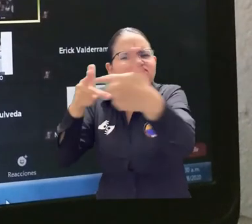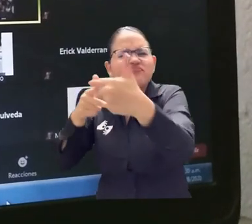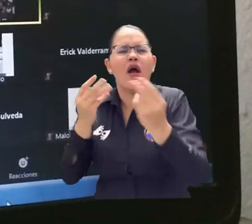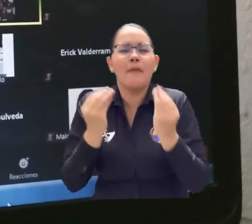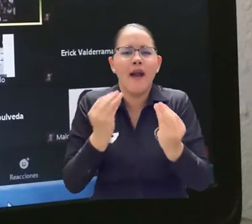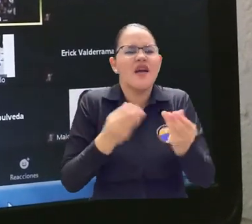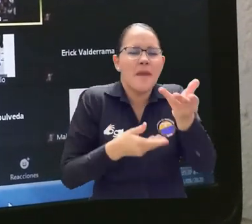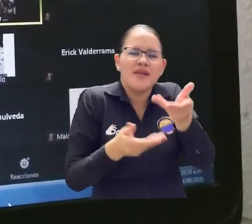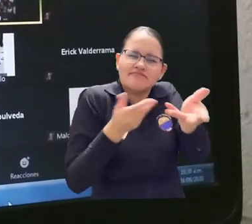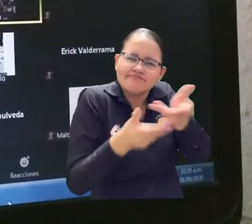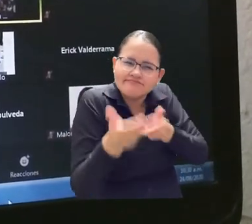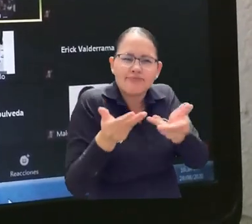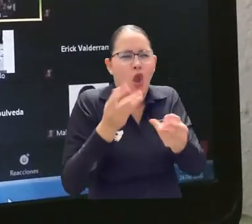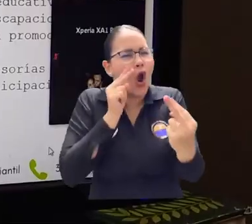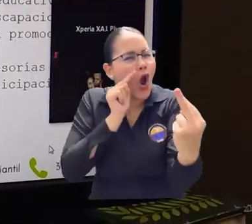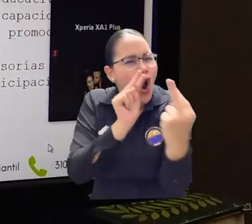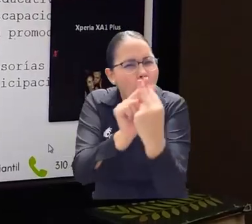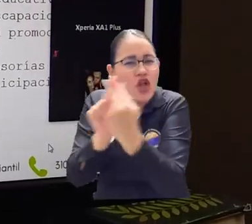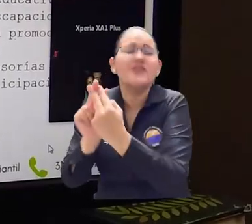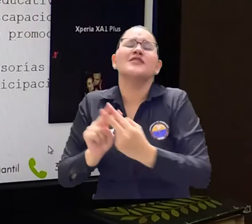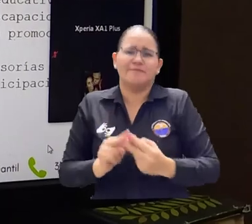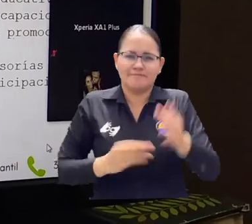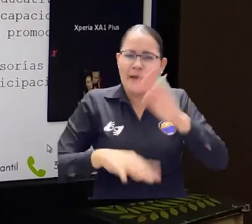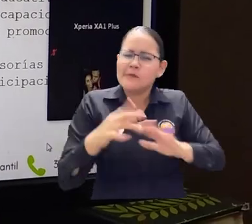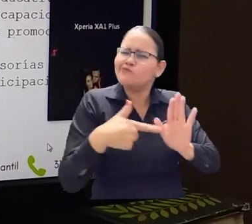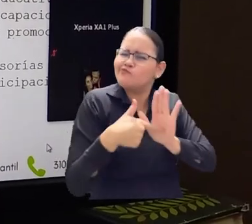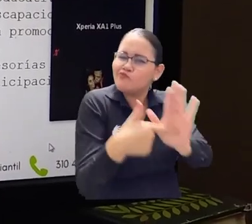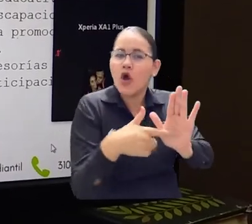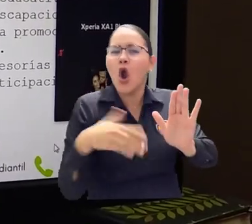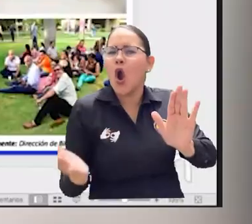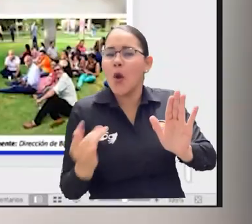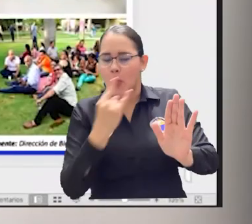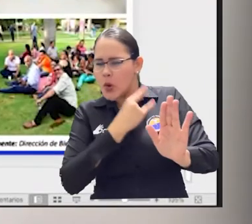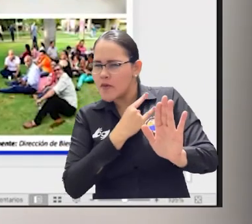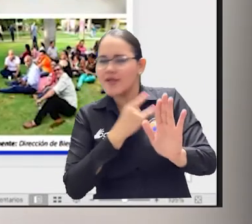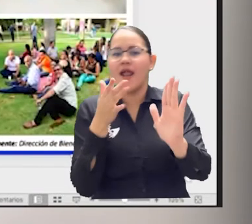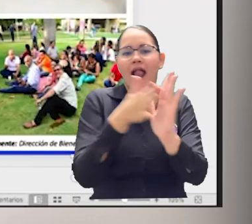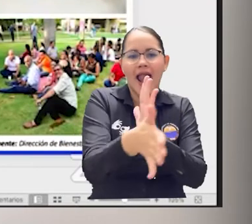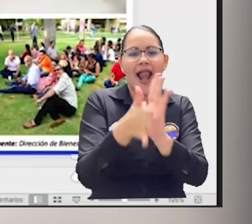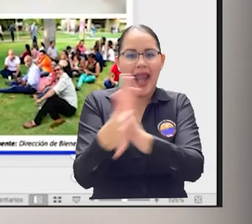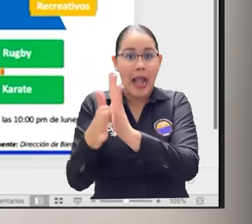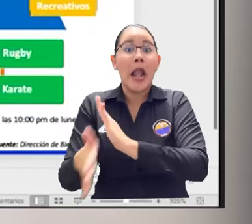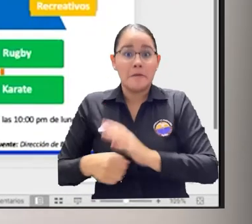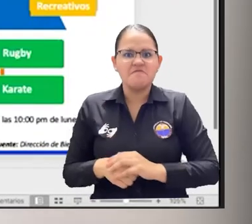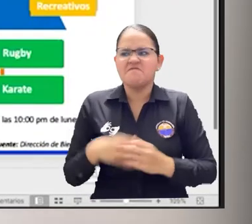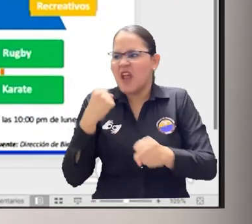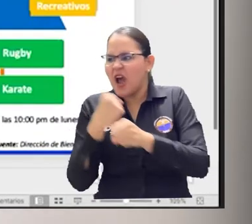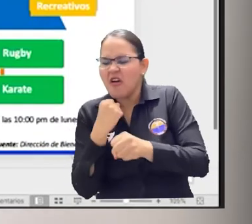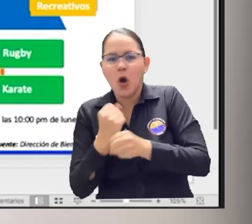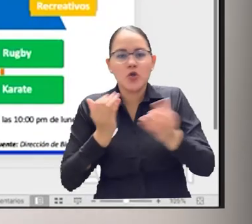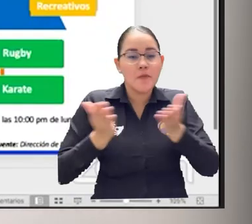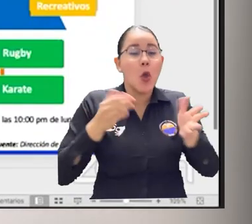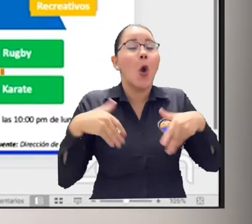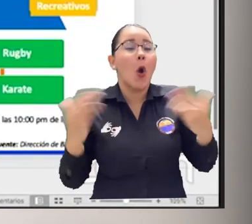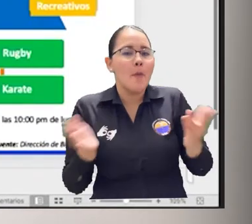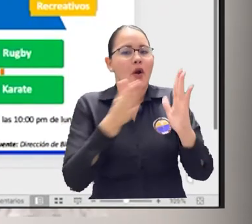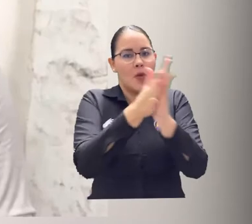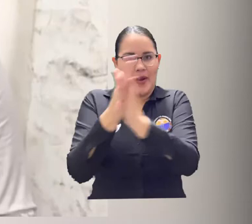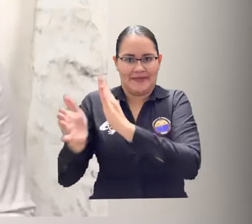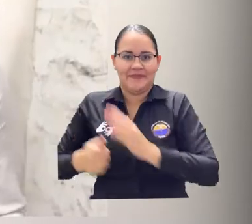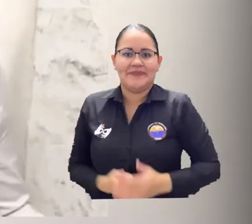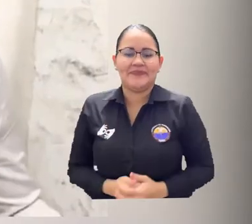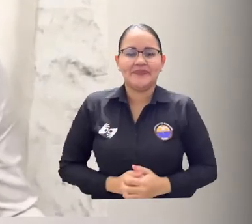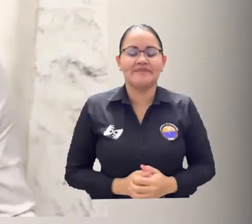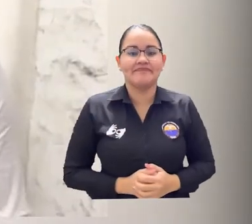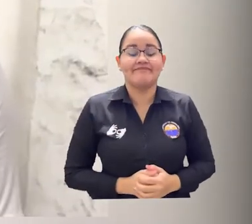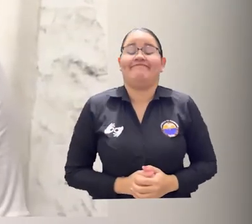los universitarios, además de enviar un mensaje de sentido de pertenencia y apropiación de la dinámica universitaria a la que se enfrentan.